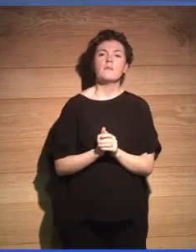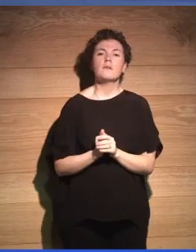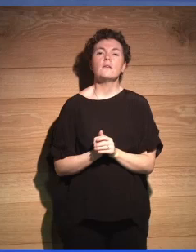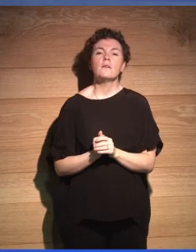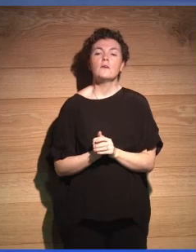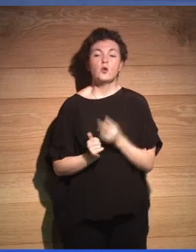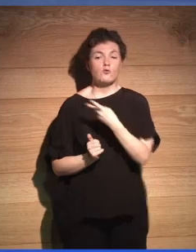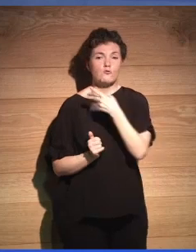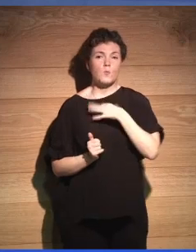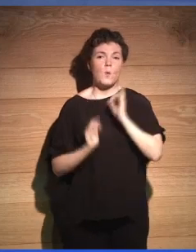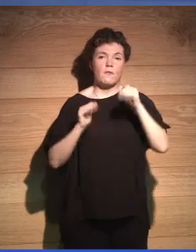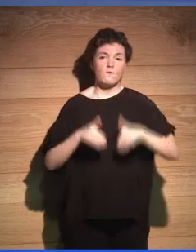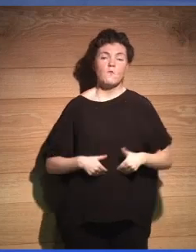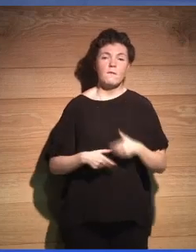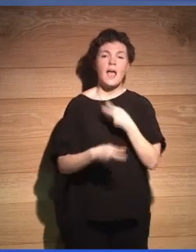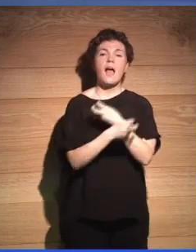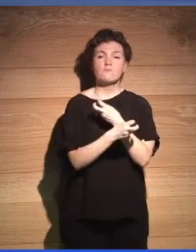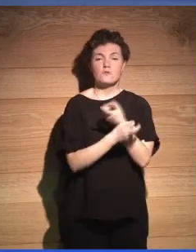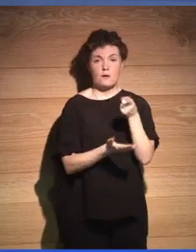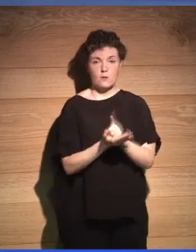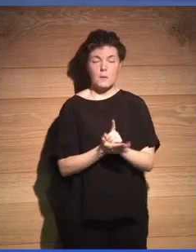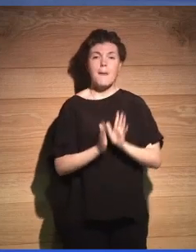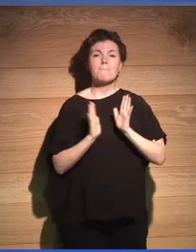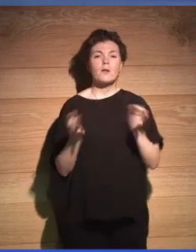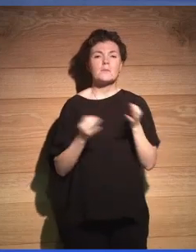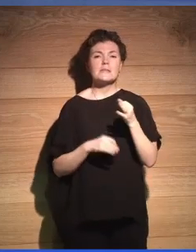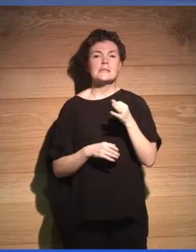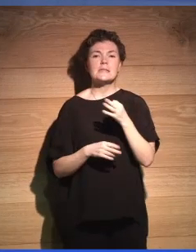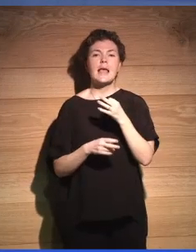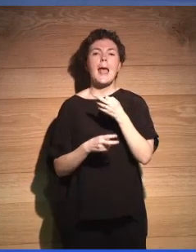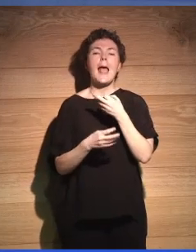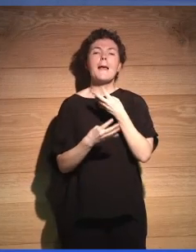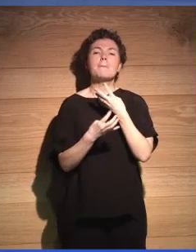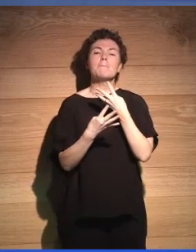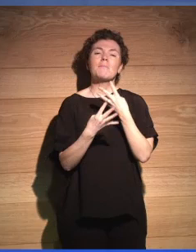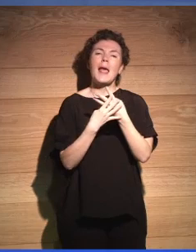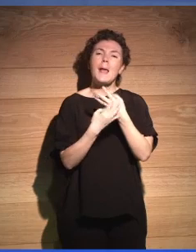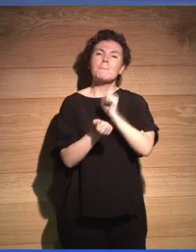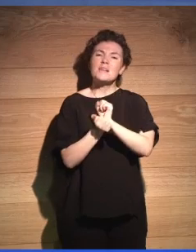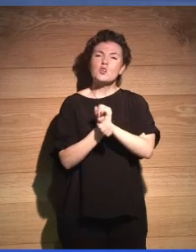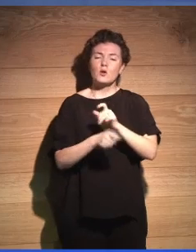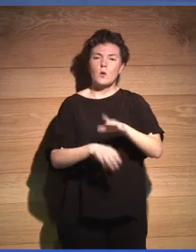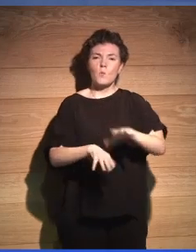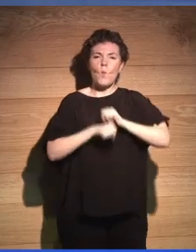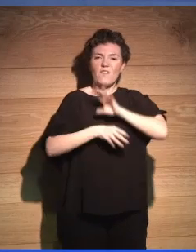y los dos pudieron volver a Austria. Lo malo era que en prisión contrajo una enfermedad pulmonar bastante grave